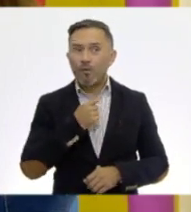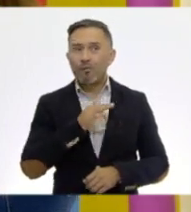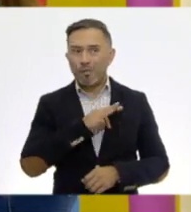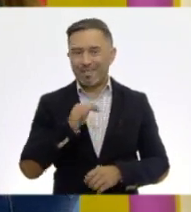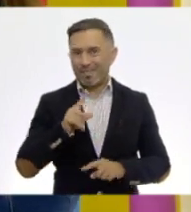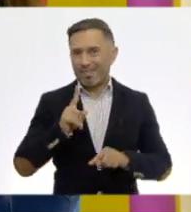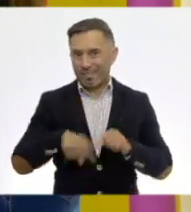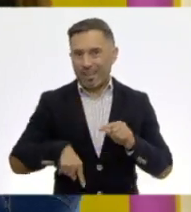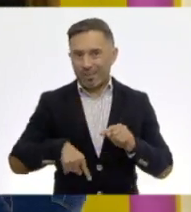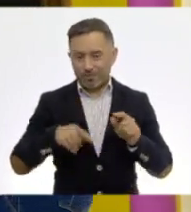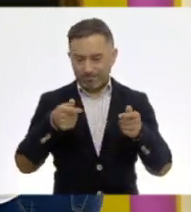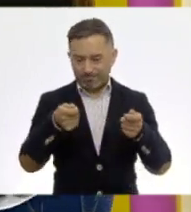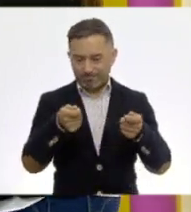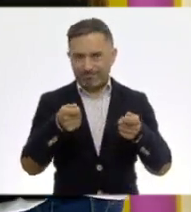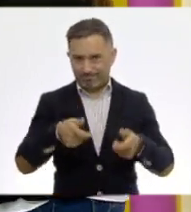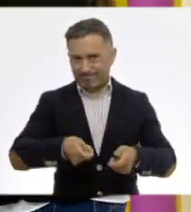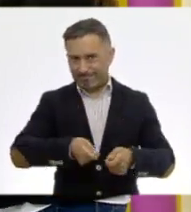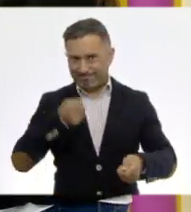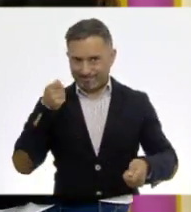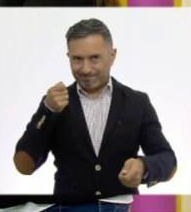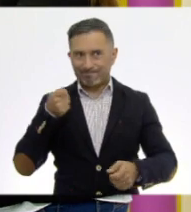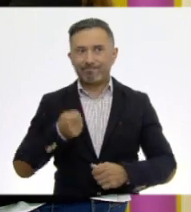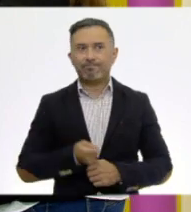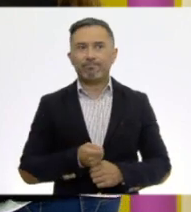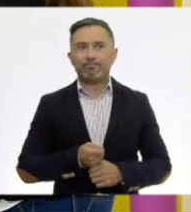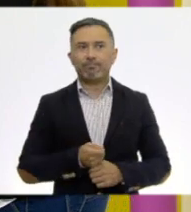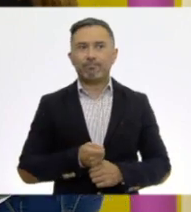quitar para que las niñas vean. Este lado,